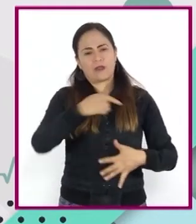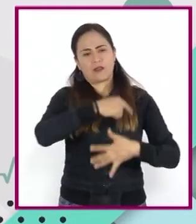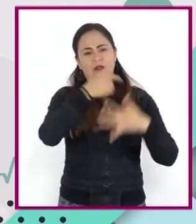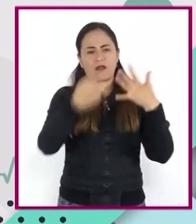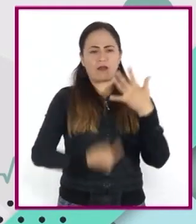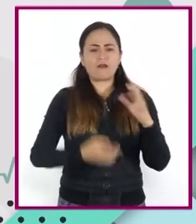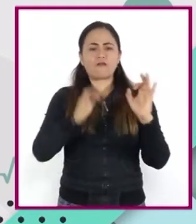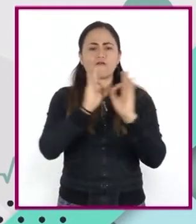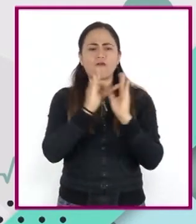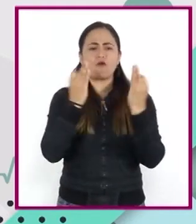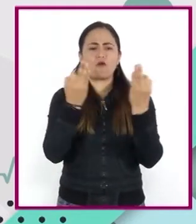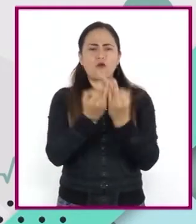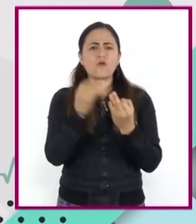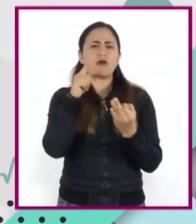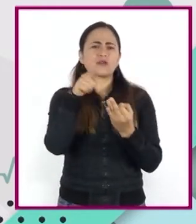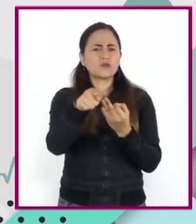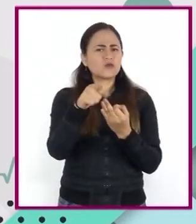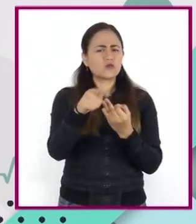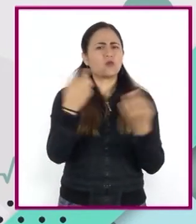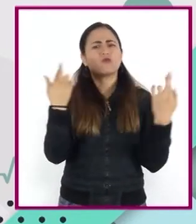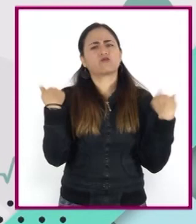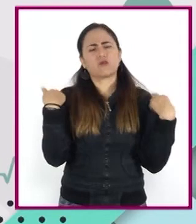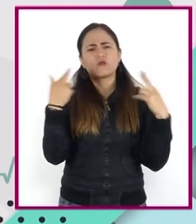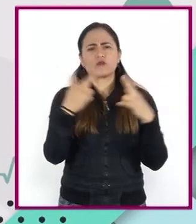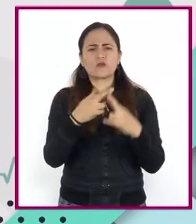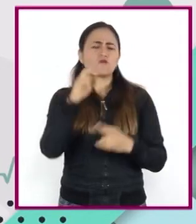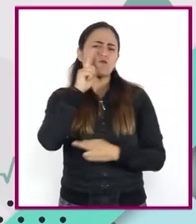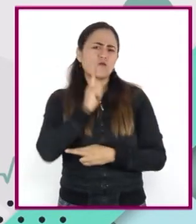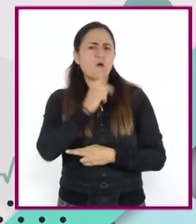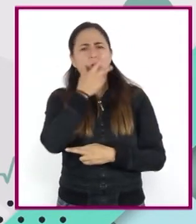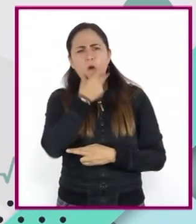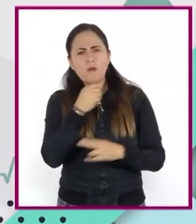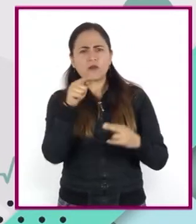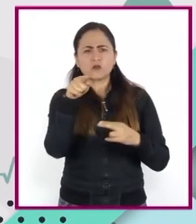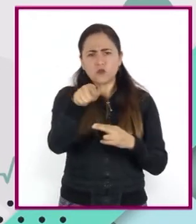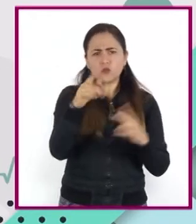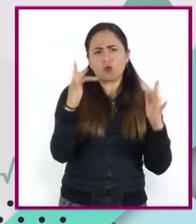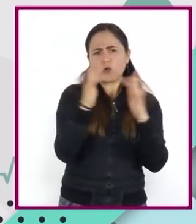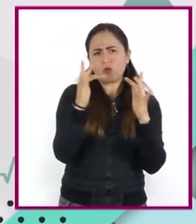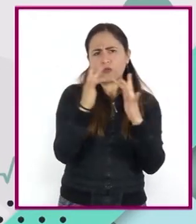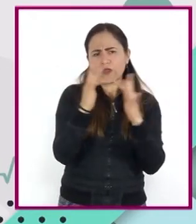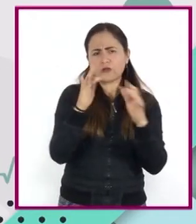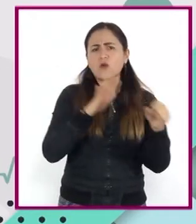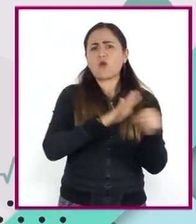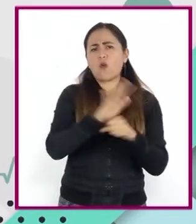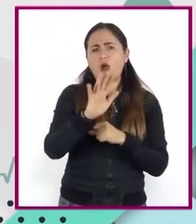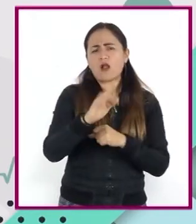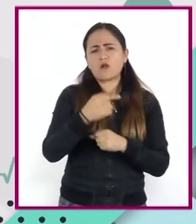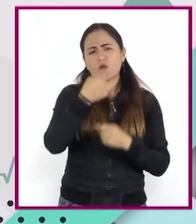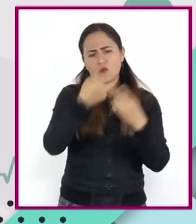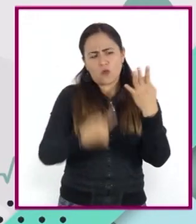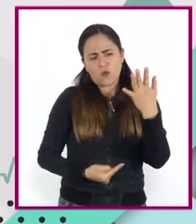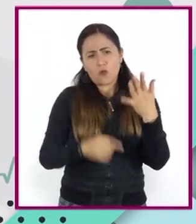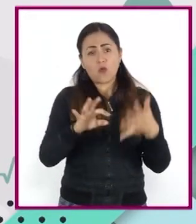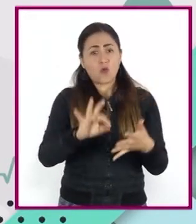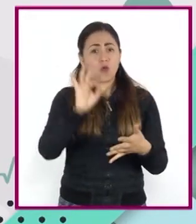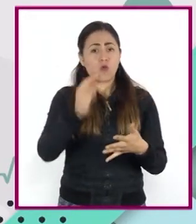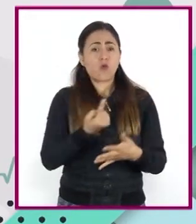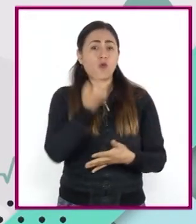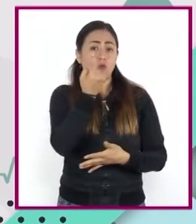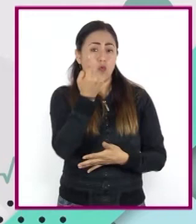medios estás en comunicación con tus profesoras y profesores? Selecciona una opción. Inciso